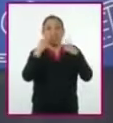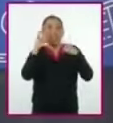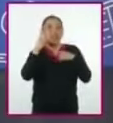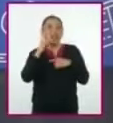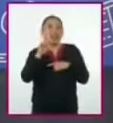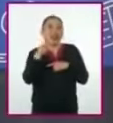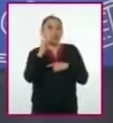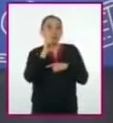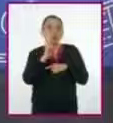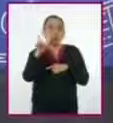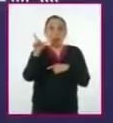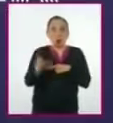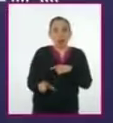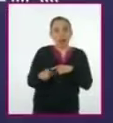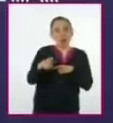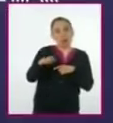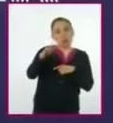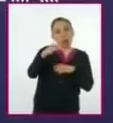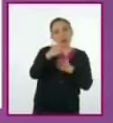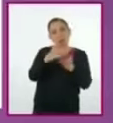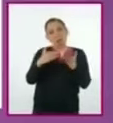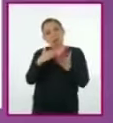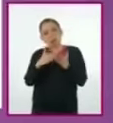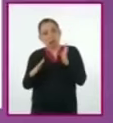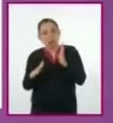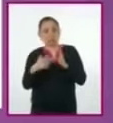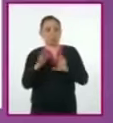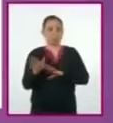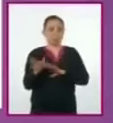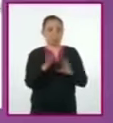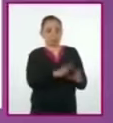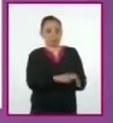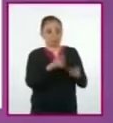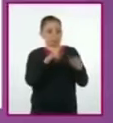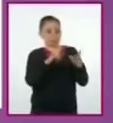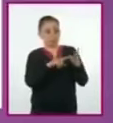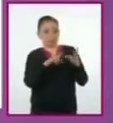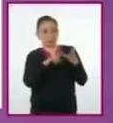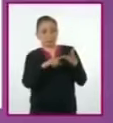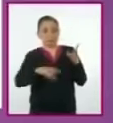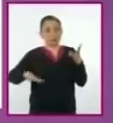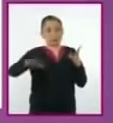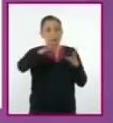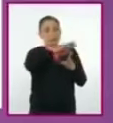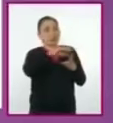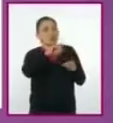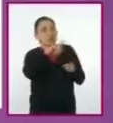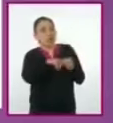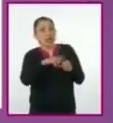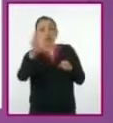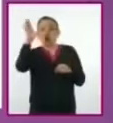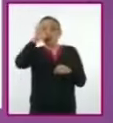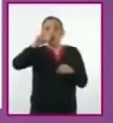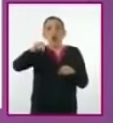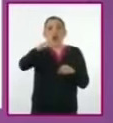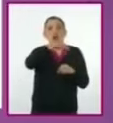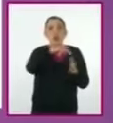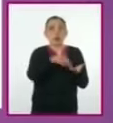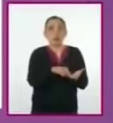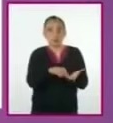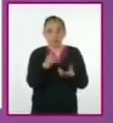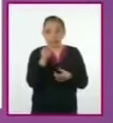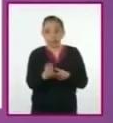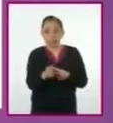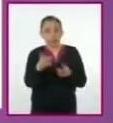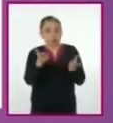mujer de mediana edad. Aspectos sociales y culturales. Este se refiere